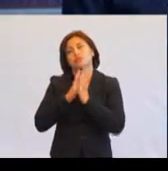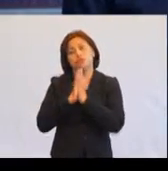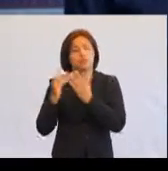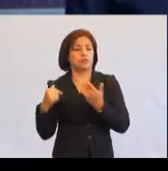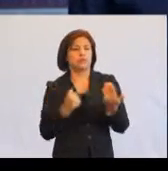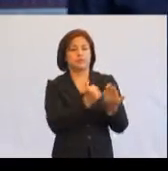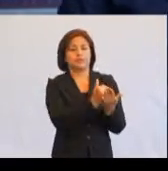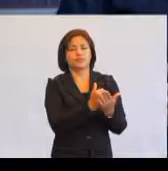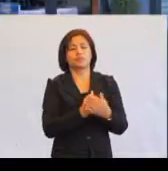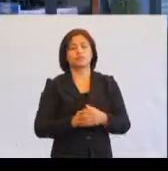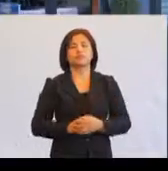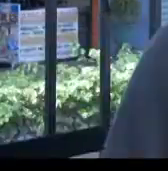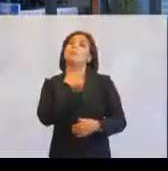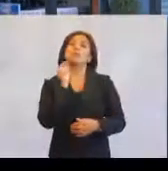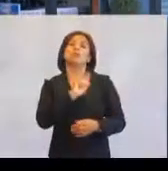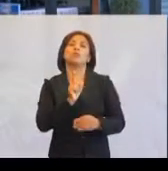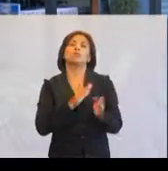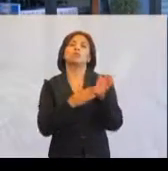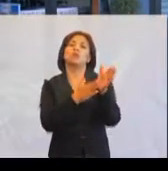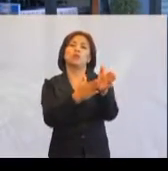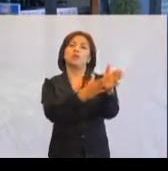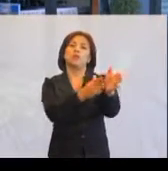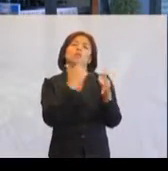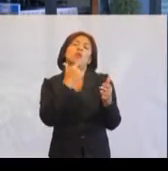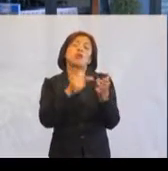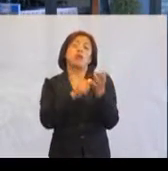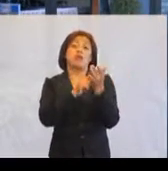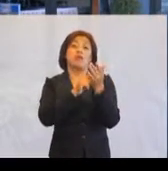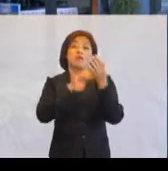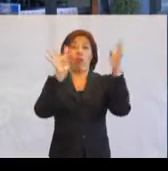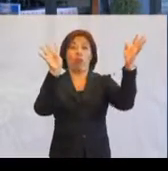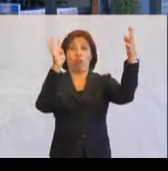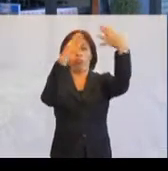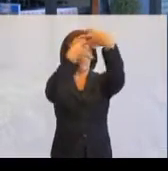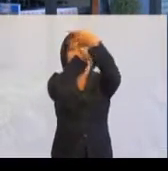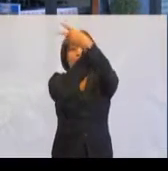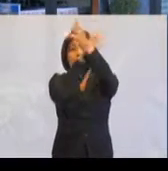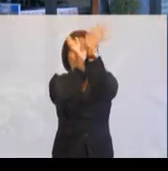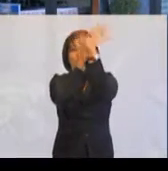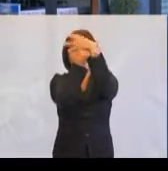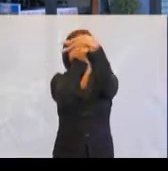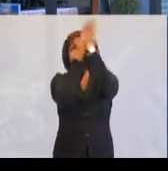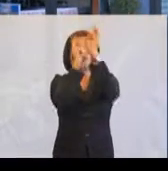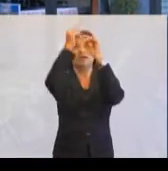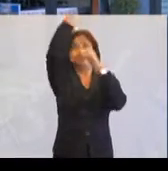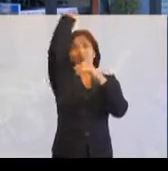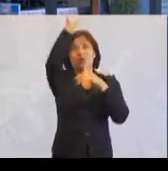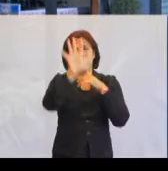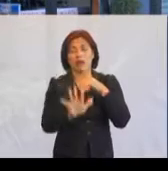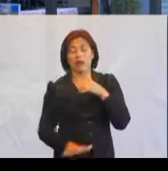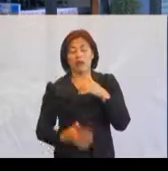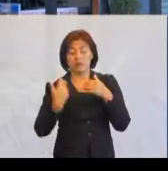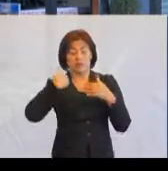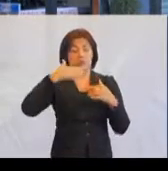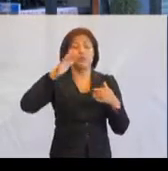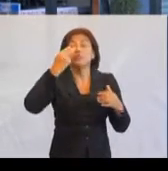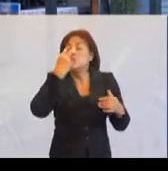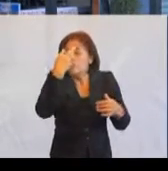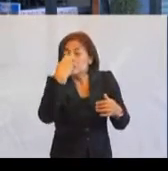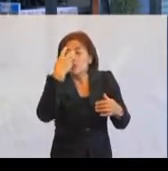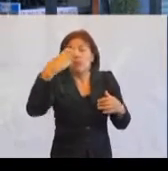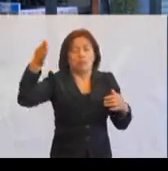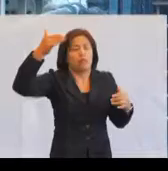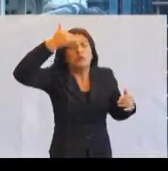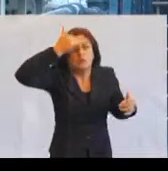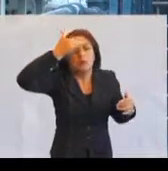pedir la ayuda de otra persona. Algo que no comparto de la metrovía es los torniquetes, que están demasiado altos, son demasiado